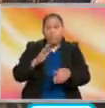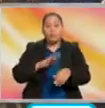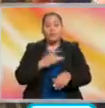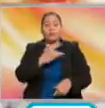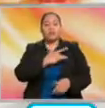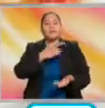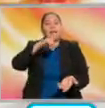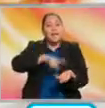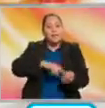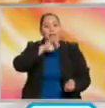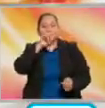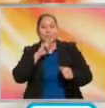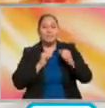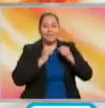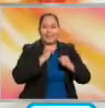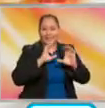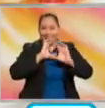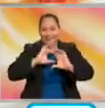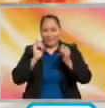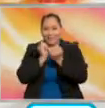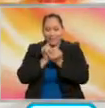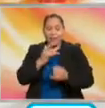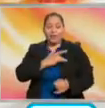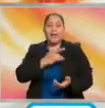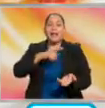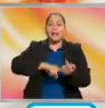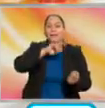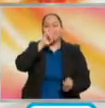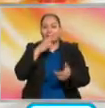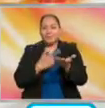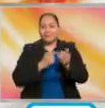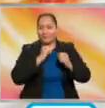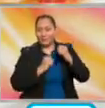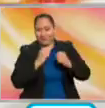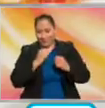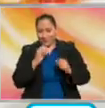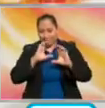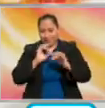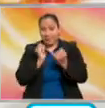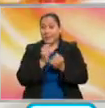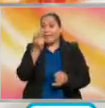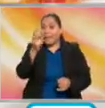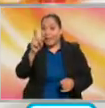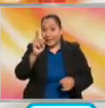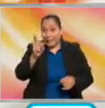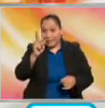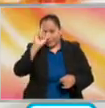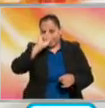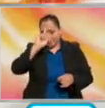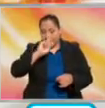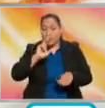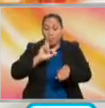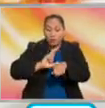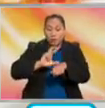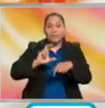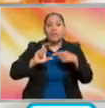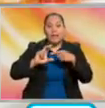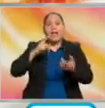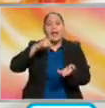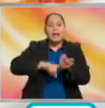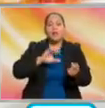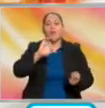el colesterol. mamacita. No, ¿a poco no? Ese es el punto. Este es el punto, justamente. El huevo es un alimento que tiene